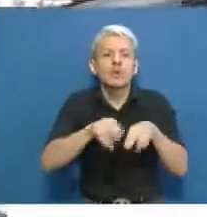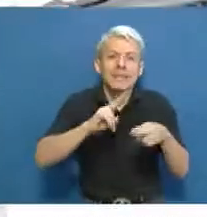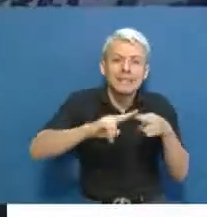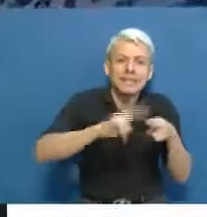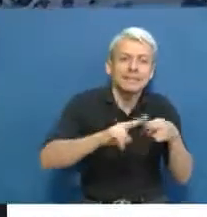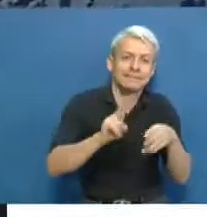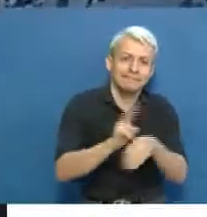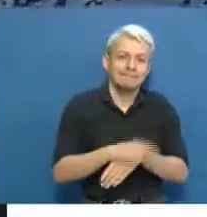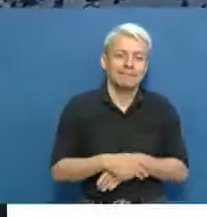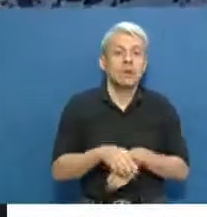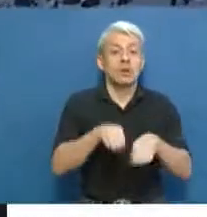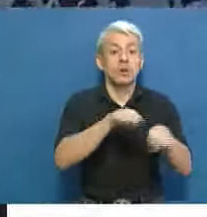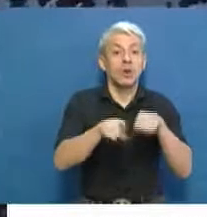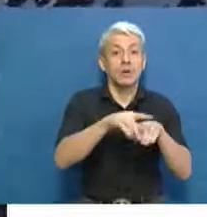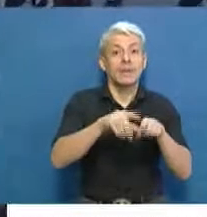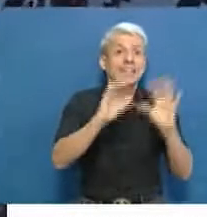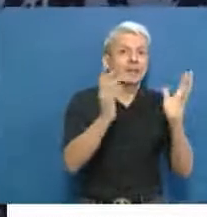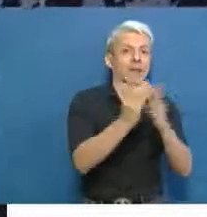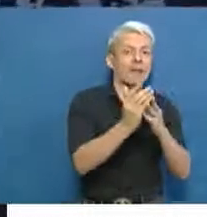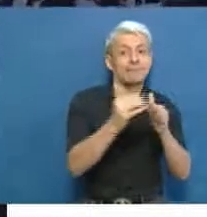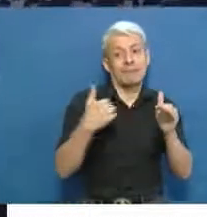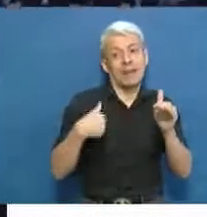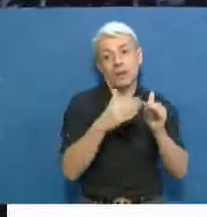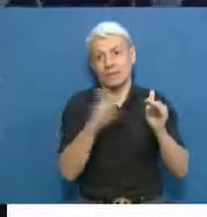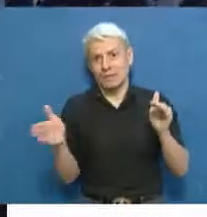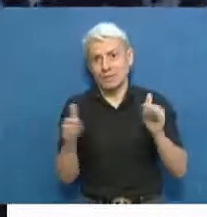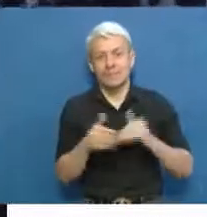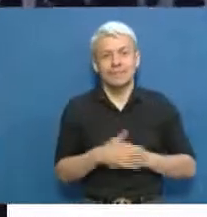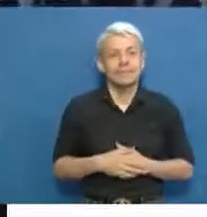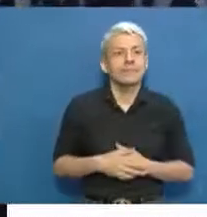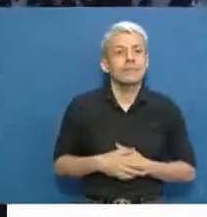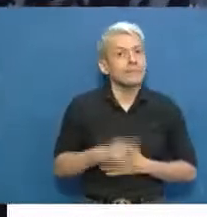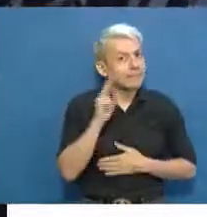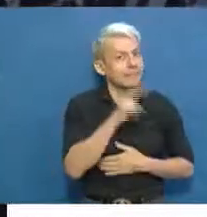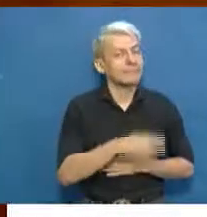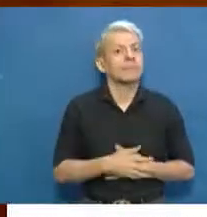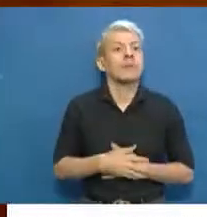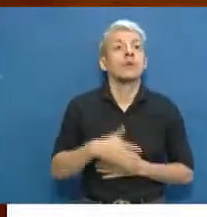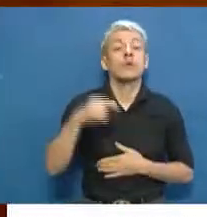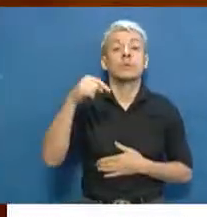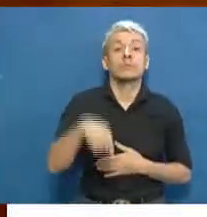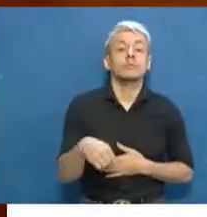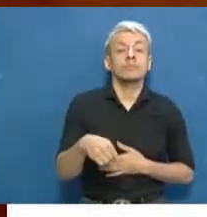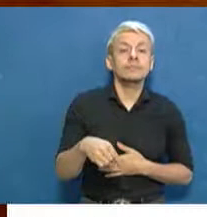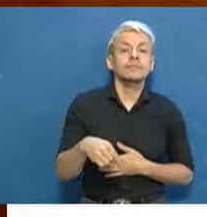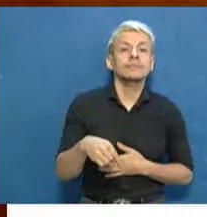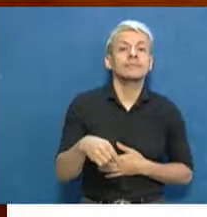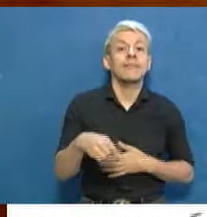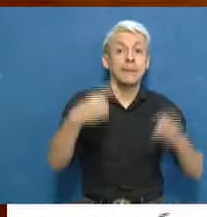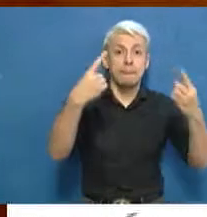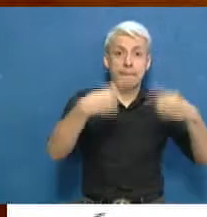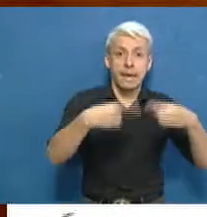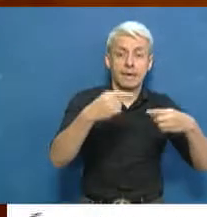corredor internacional del lado argentino. Vamos a escucharlo. Hoy mantiene el